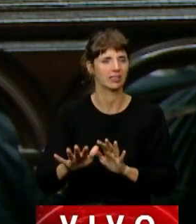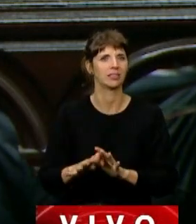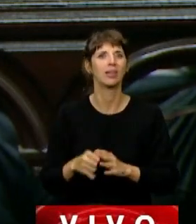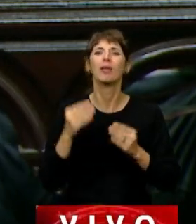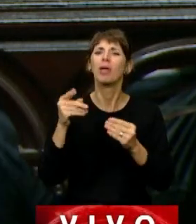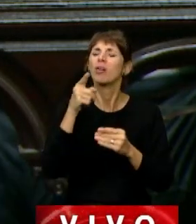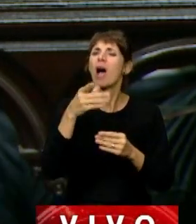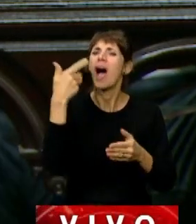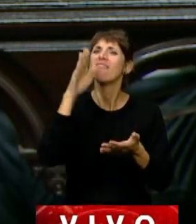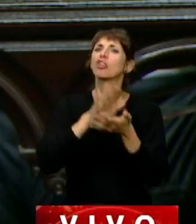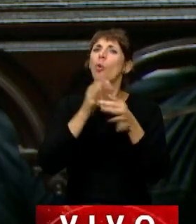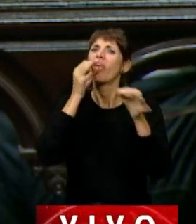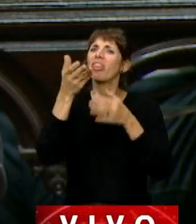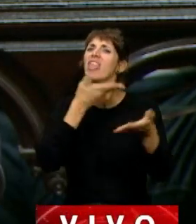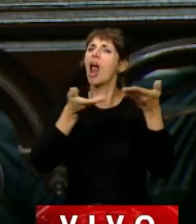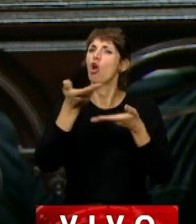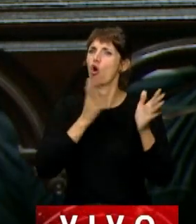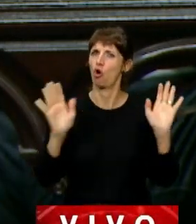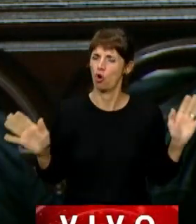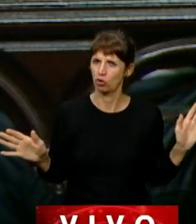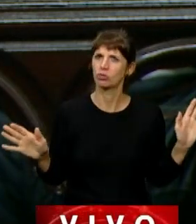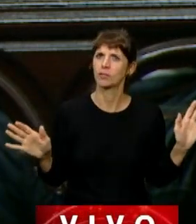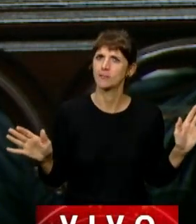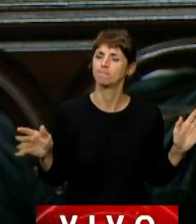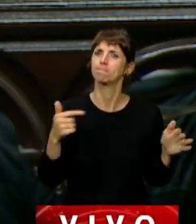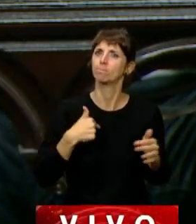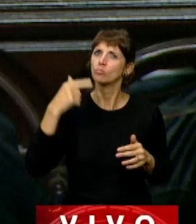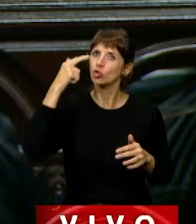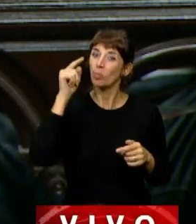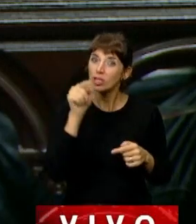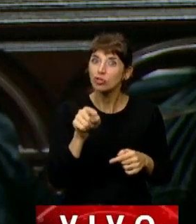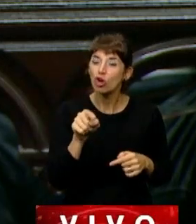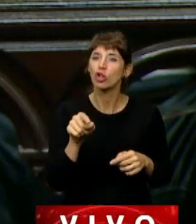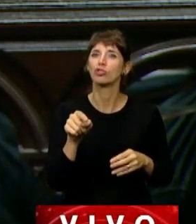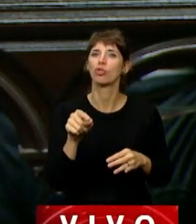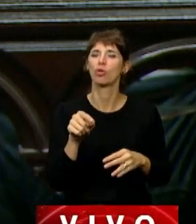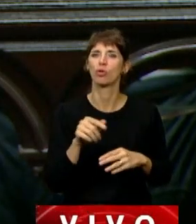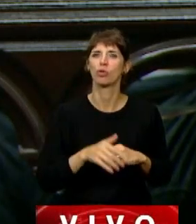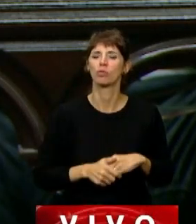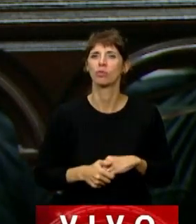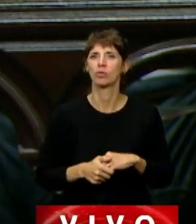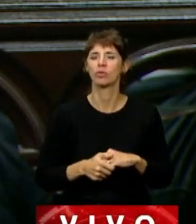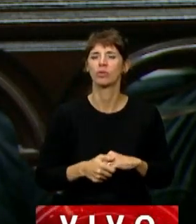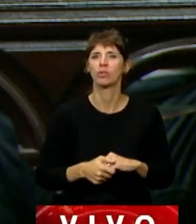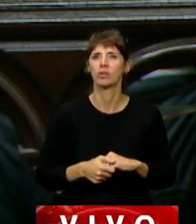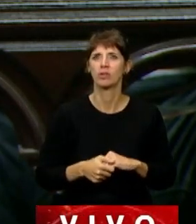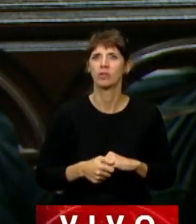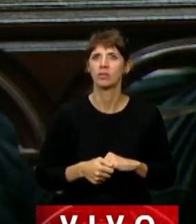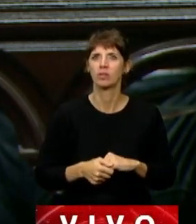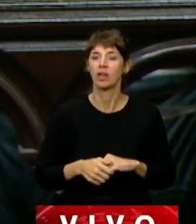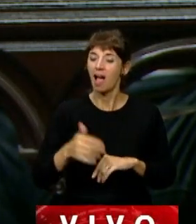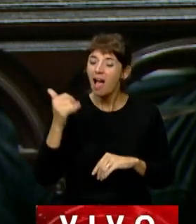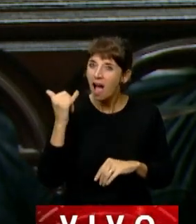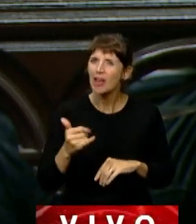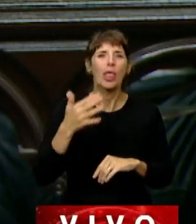habló del diálogo, señor Jefe de Gabinete, y yo creo que en eso, que cuando hay